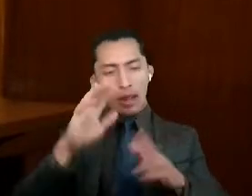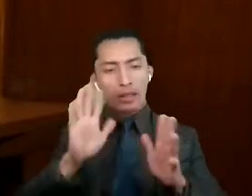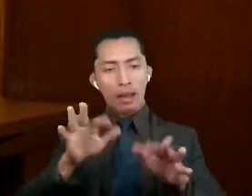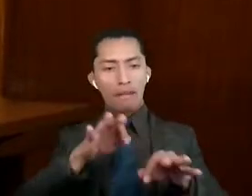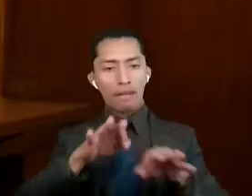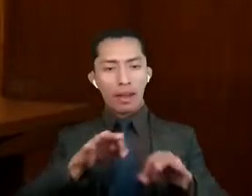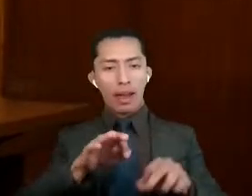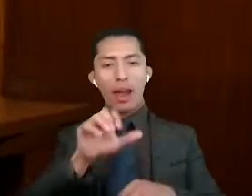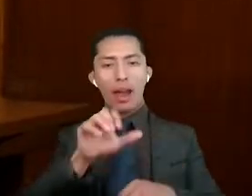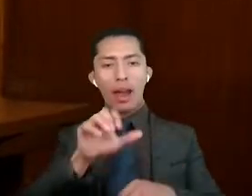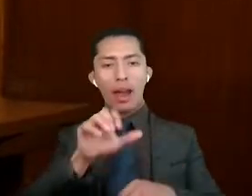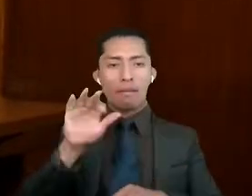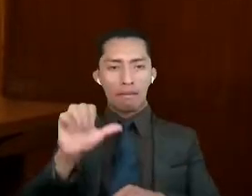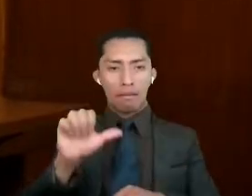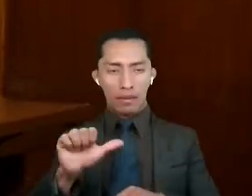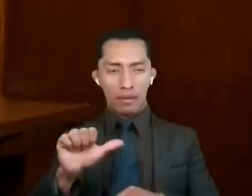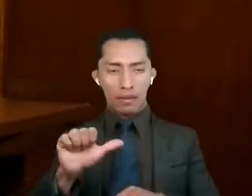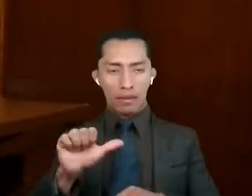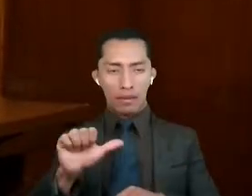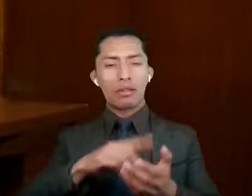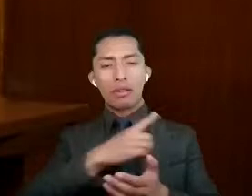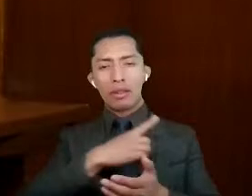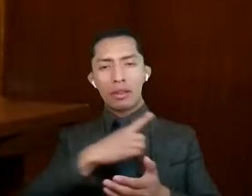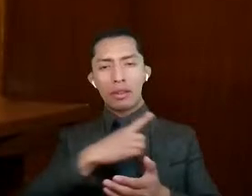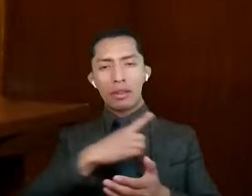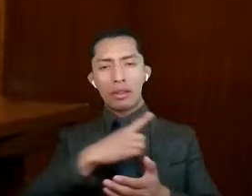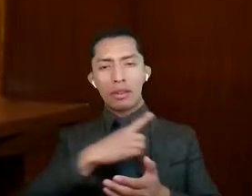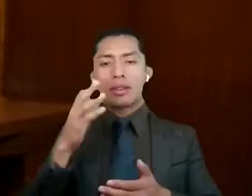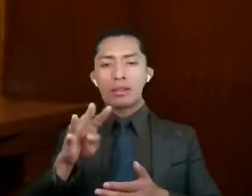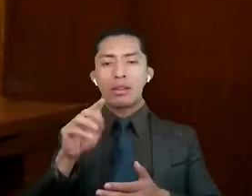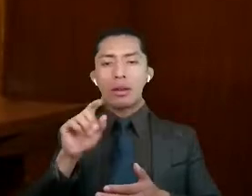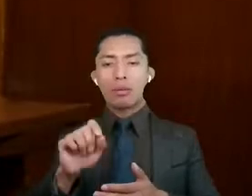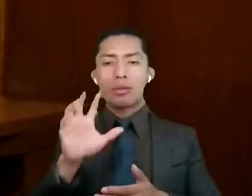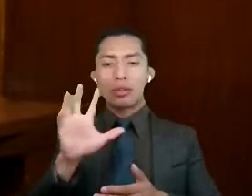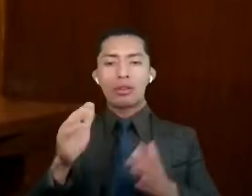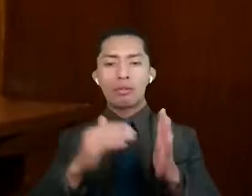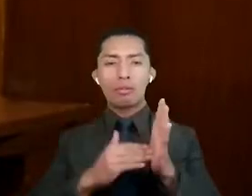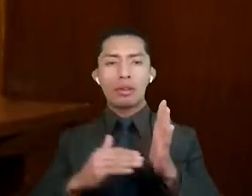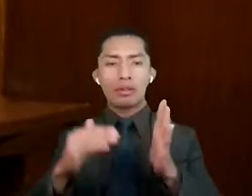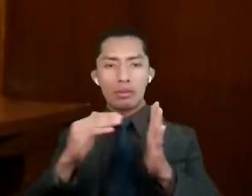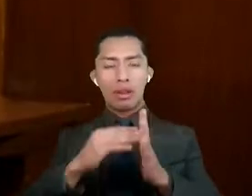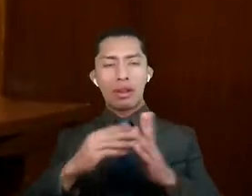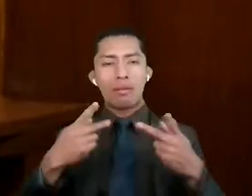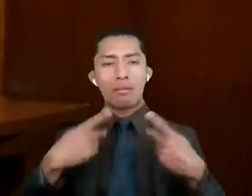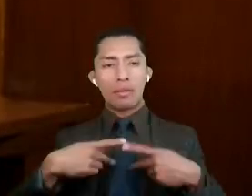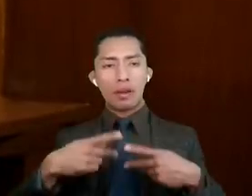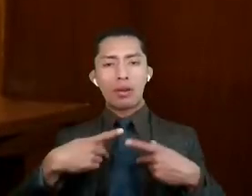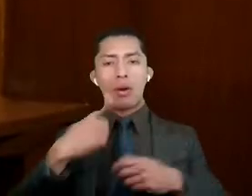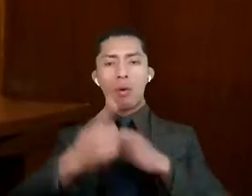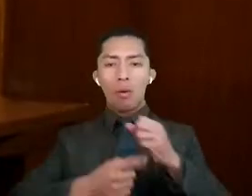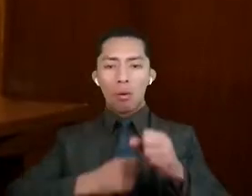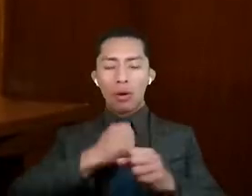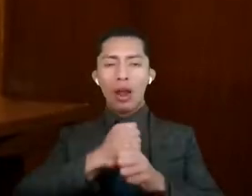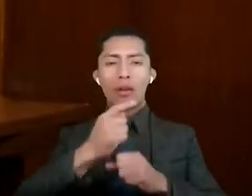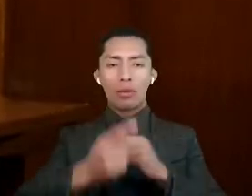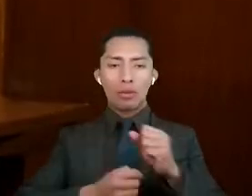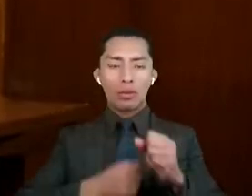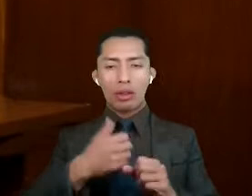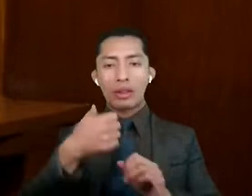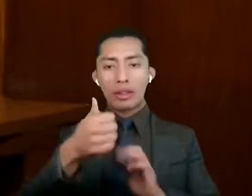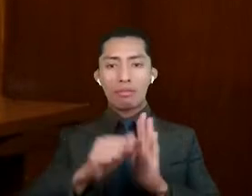AIFA contemplaba atender a 19.5 millones de pasajeros al año, y a 6 meses